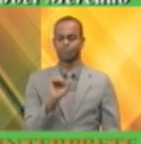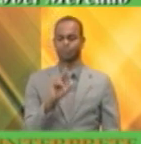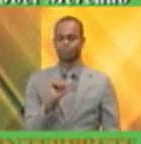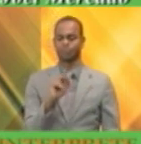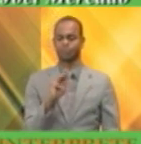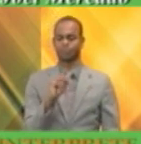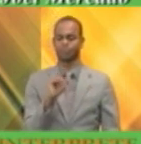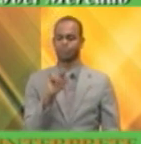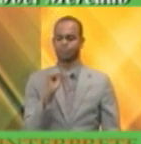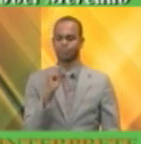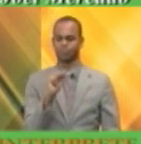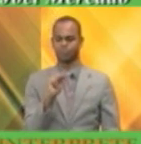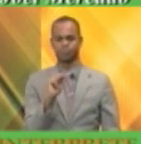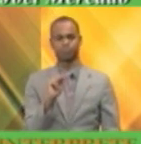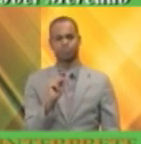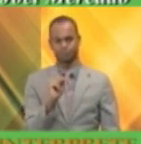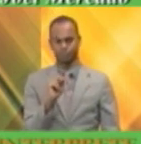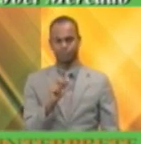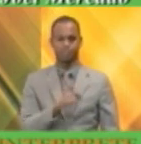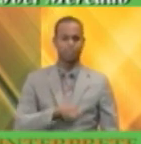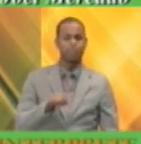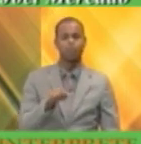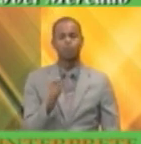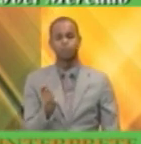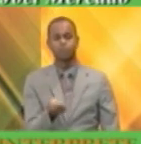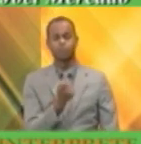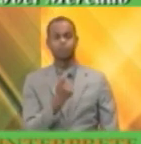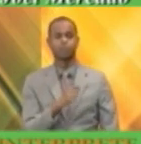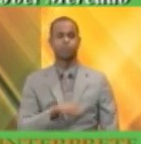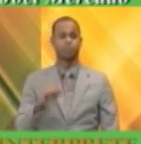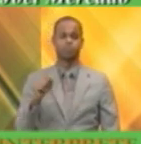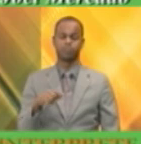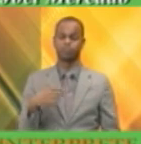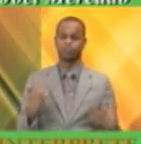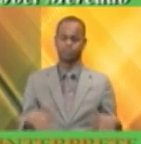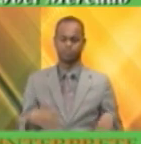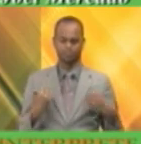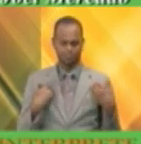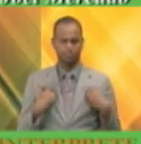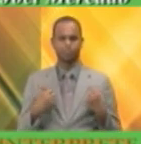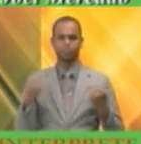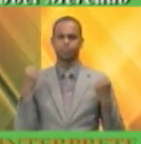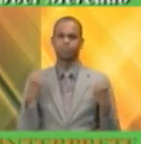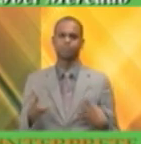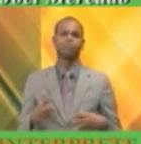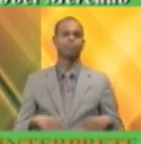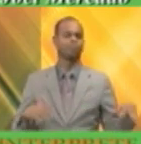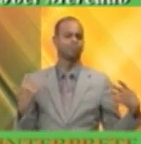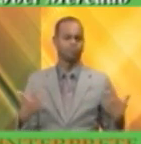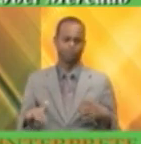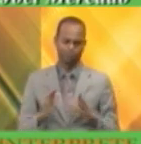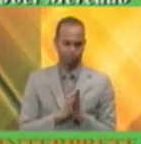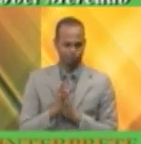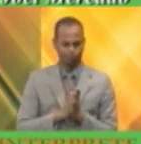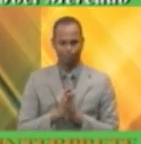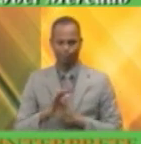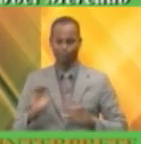Para badminton. Sí. Bien. O sea que tenemos atletas. Ustedes sí, se están quejando claro, muchísimo. Claro.